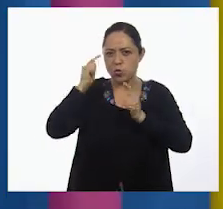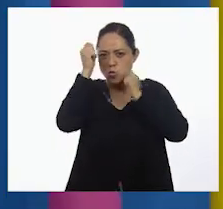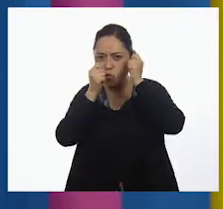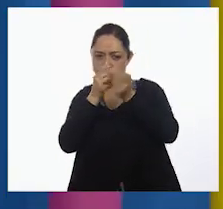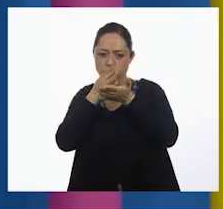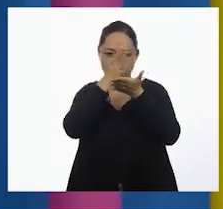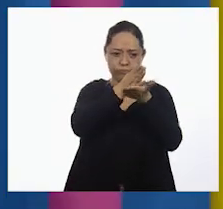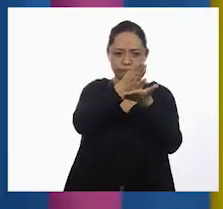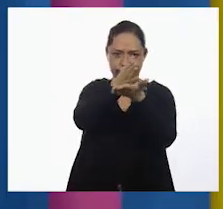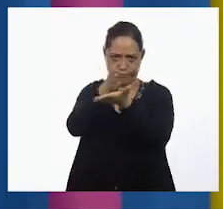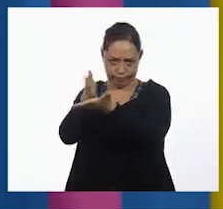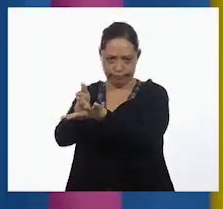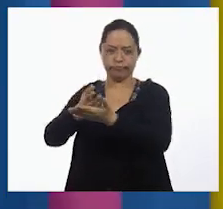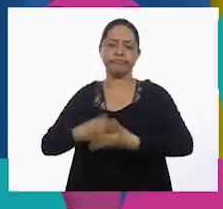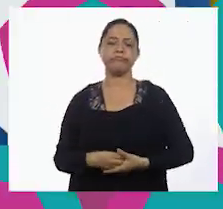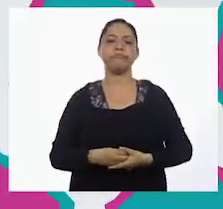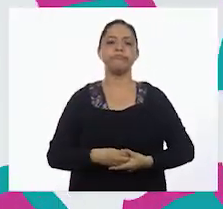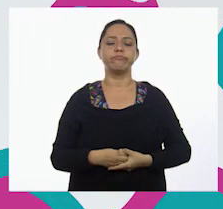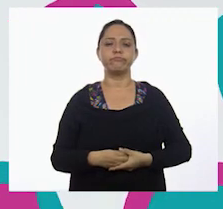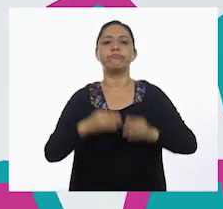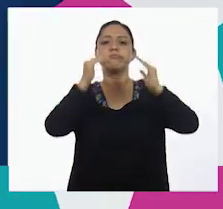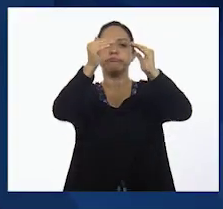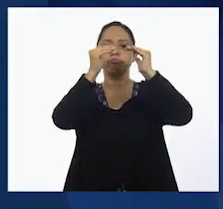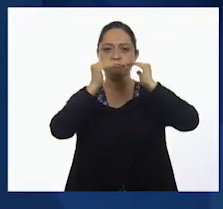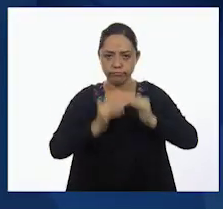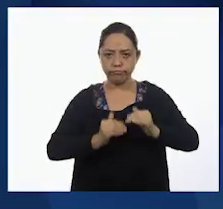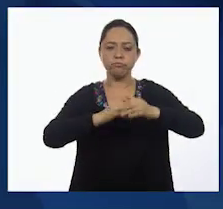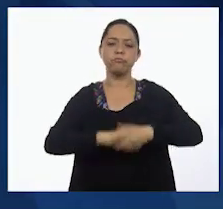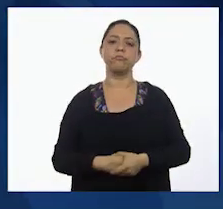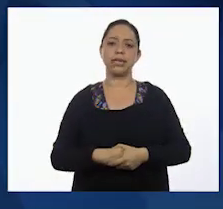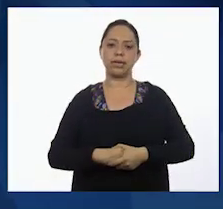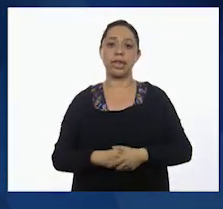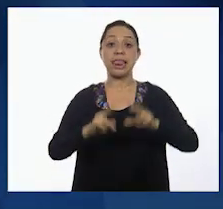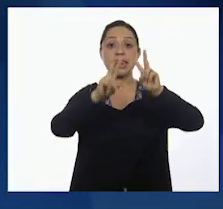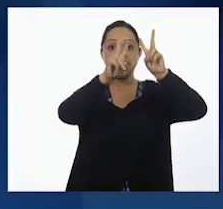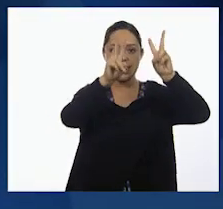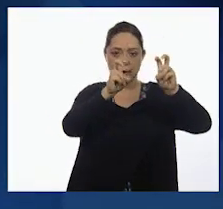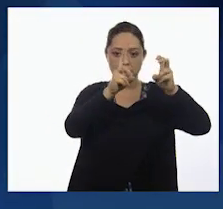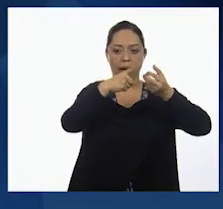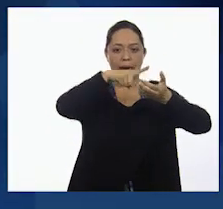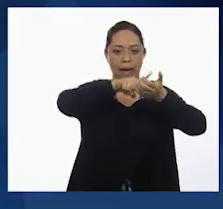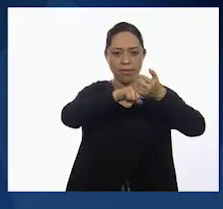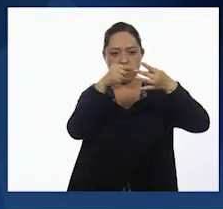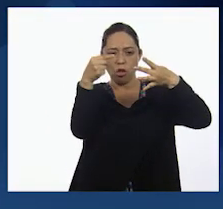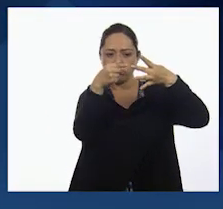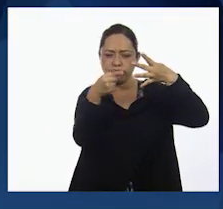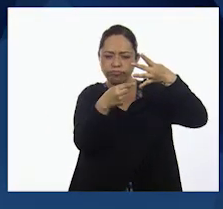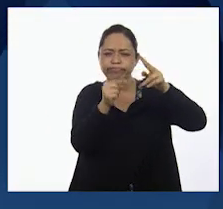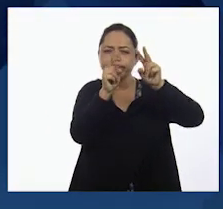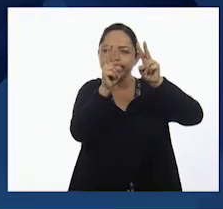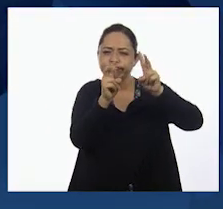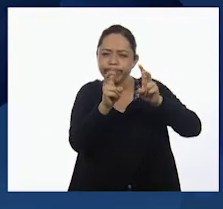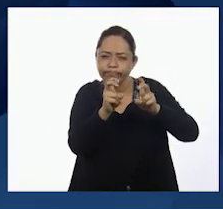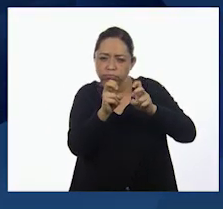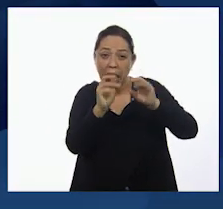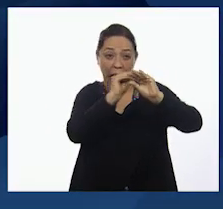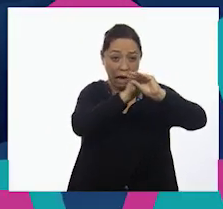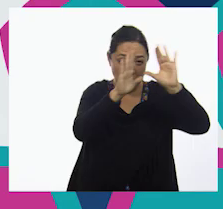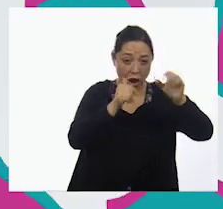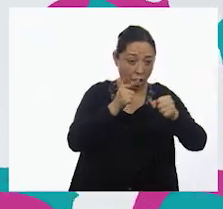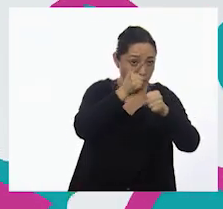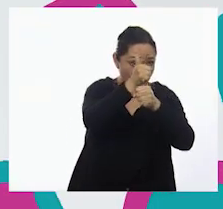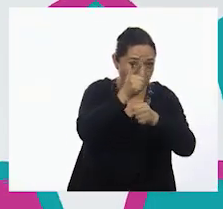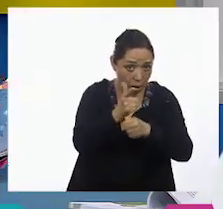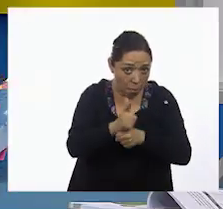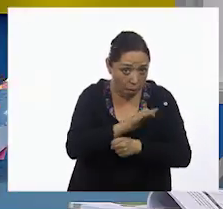¿Y la que sigue, María? La que sigue dice, ¿los temas y subtemas son claros y fáciles de identificar?